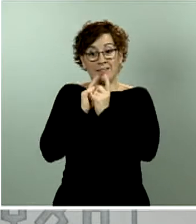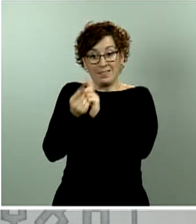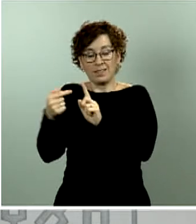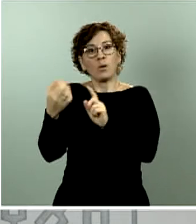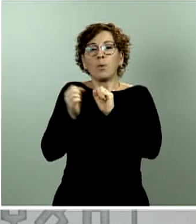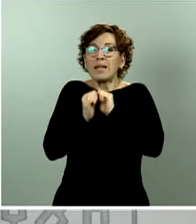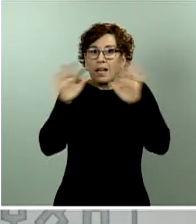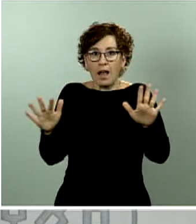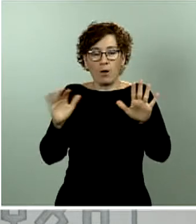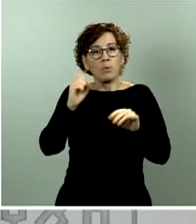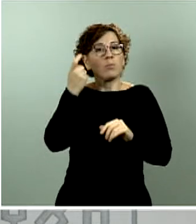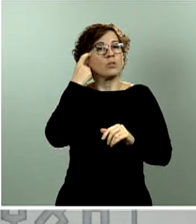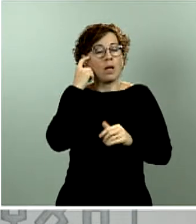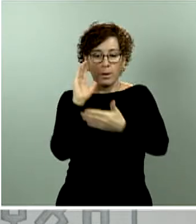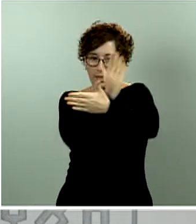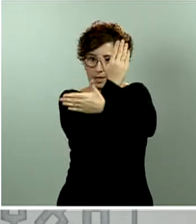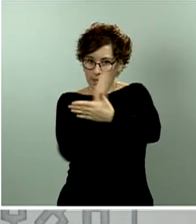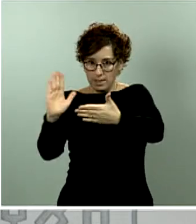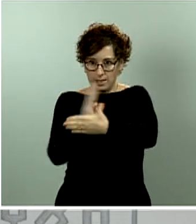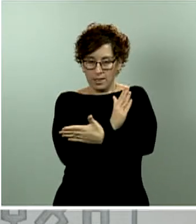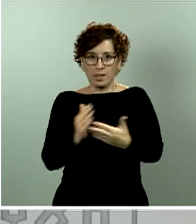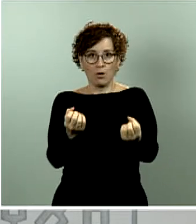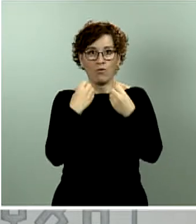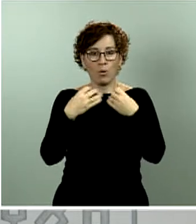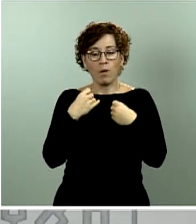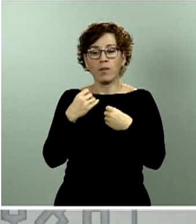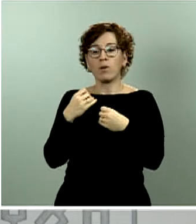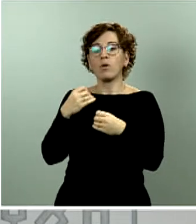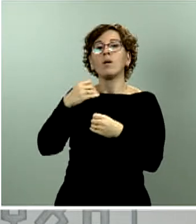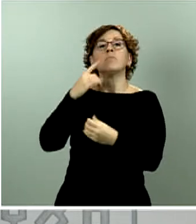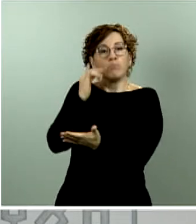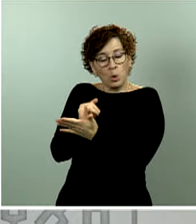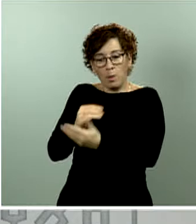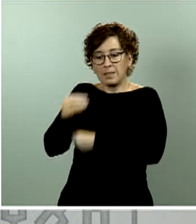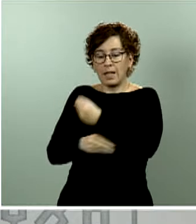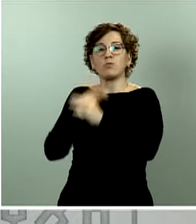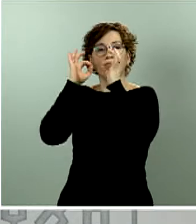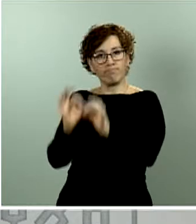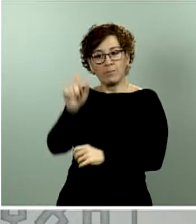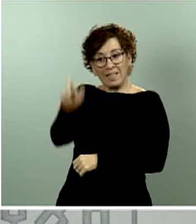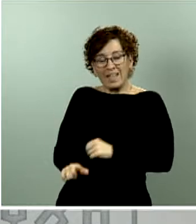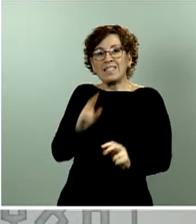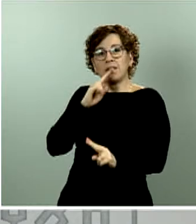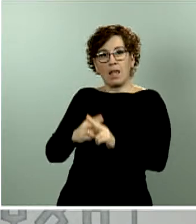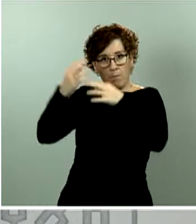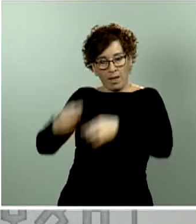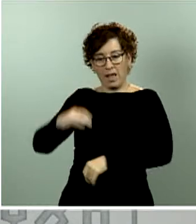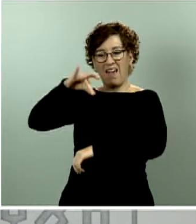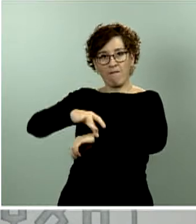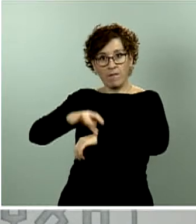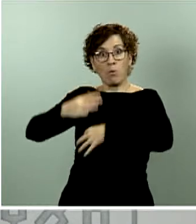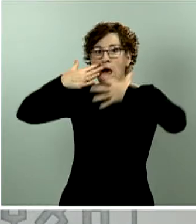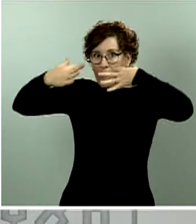separar las pruebas en las personas que son casos enfermos reales y que además son recientes